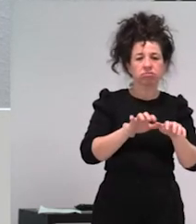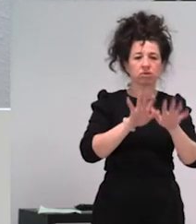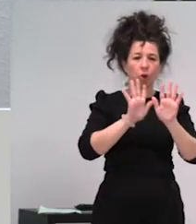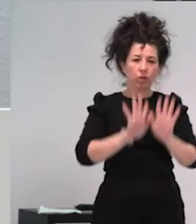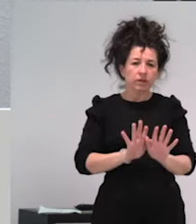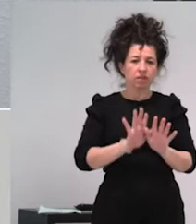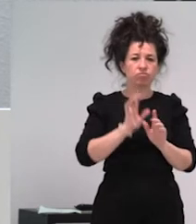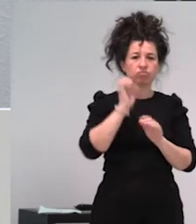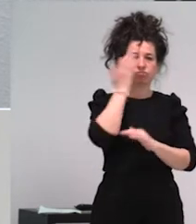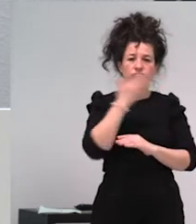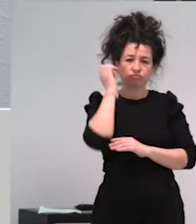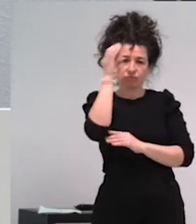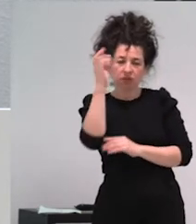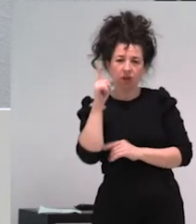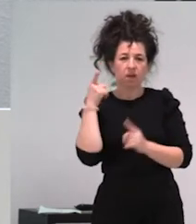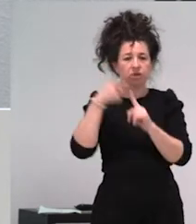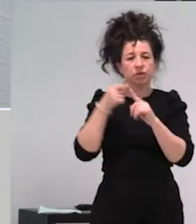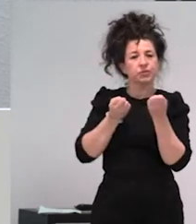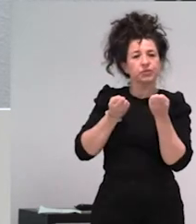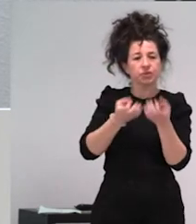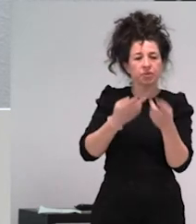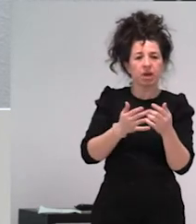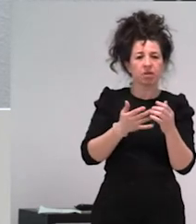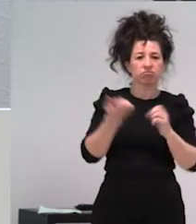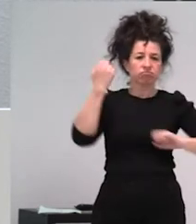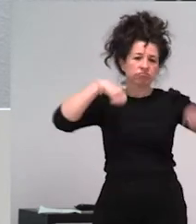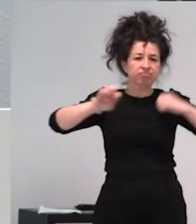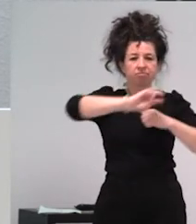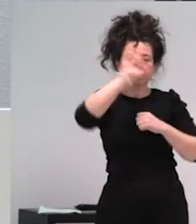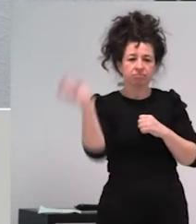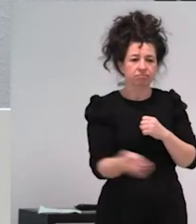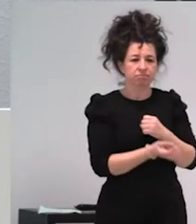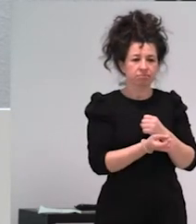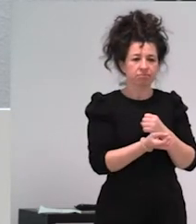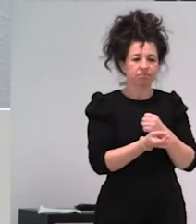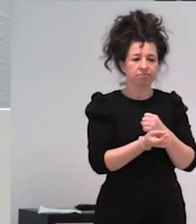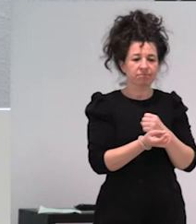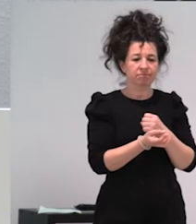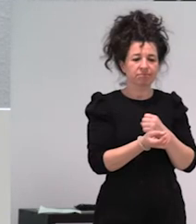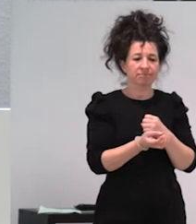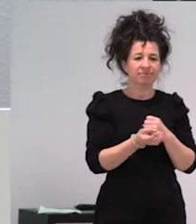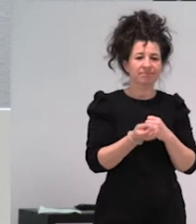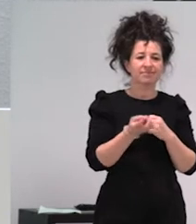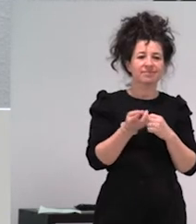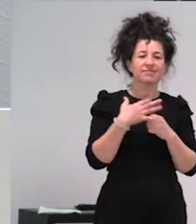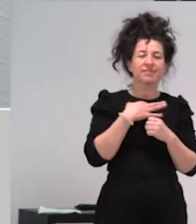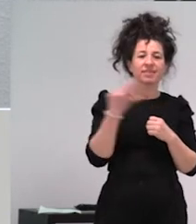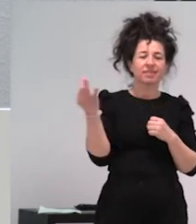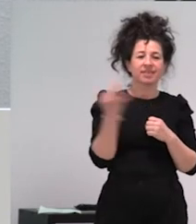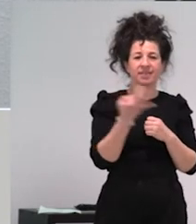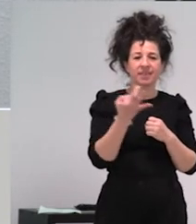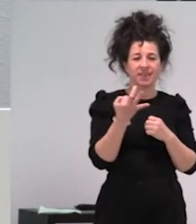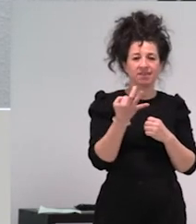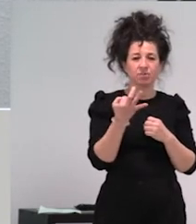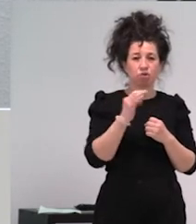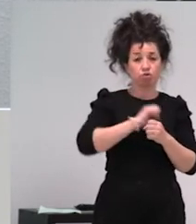para informar, performance, etc. Pero bueno, con la llegada del COVID tuvimos que ahondar el activismo a